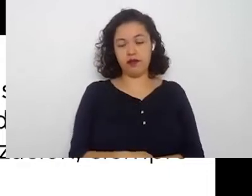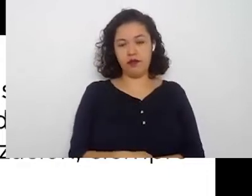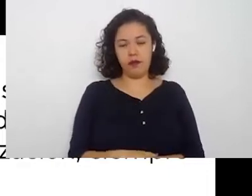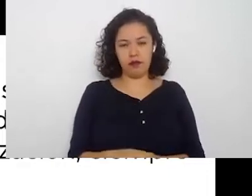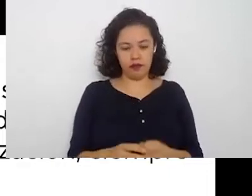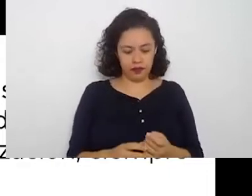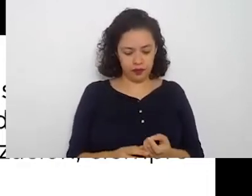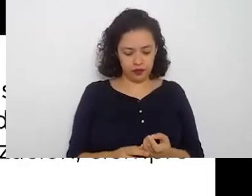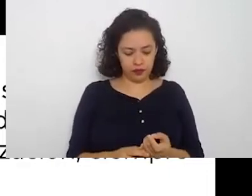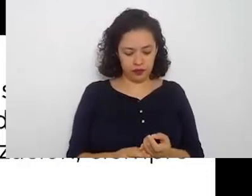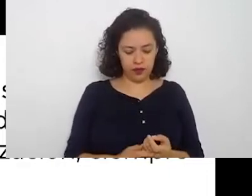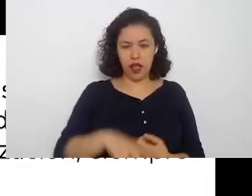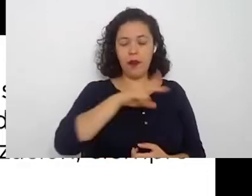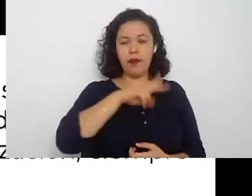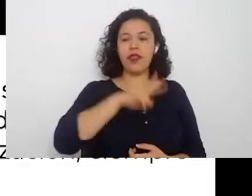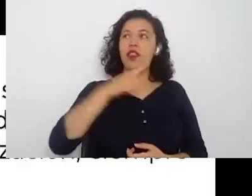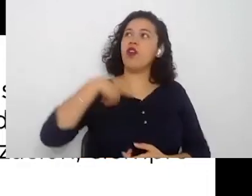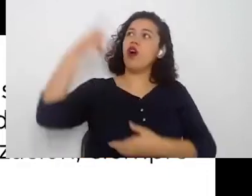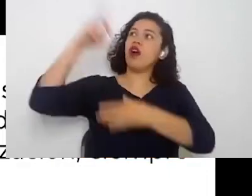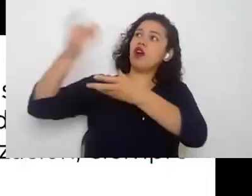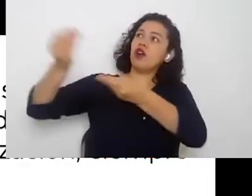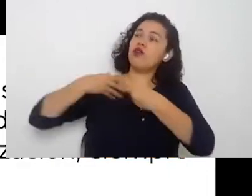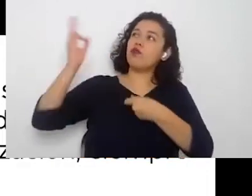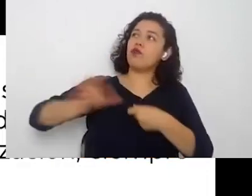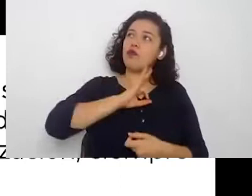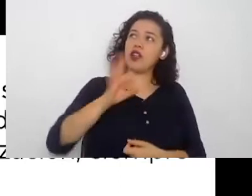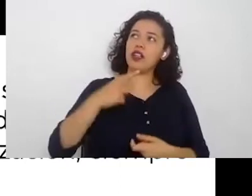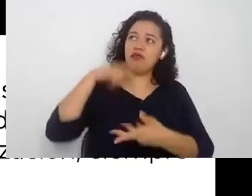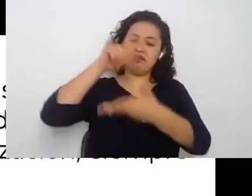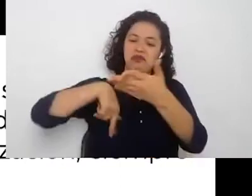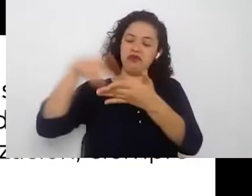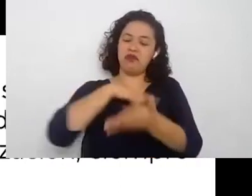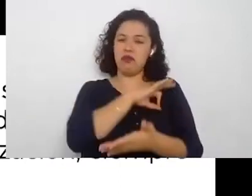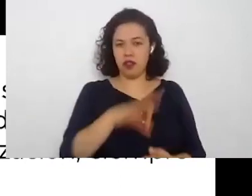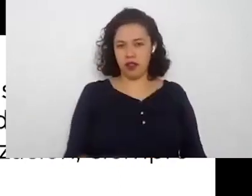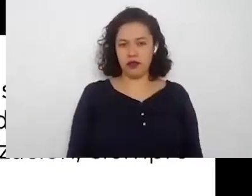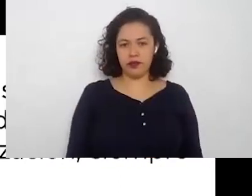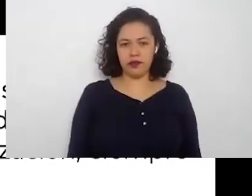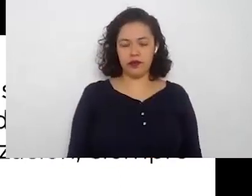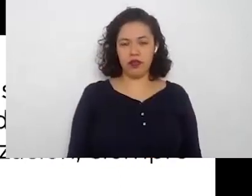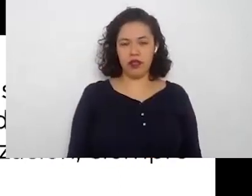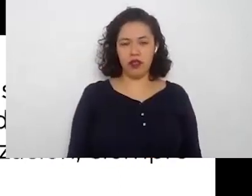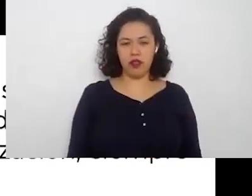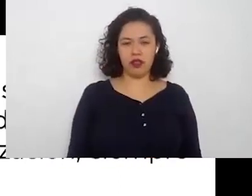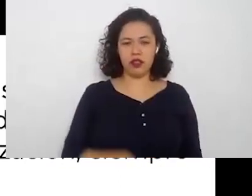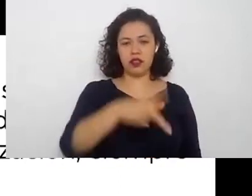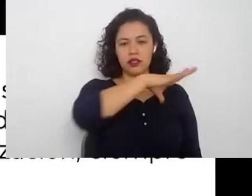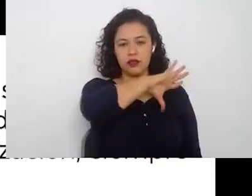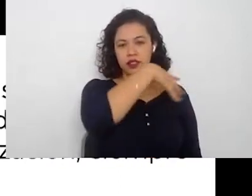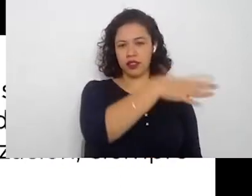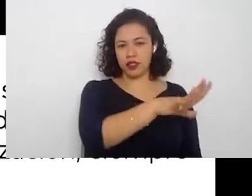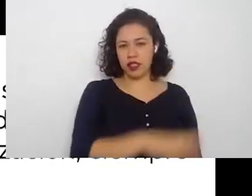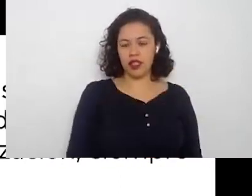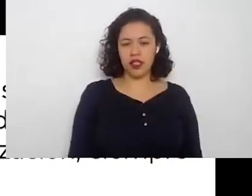puede declinarse mi donataria. ¿Sí? Así es que hay que cuidar, por eso ponen este párrafo así tan general. Quiere